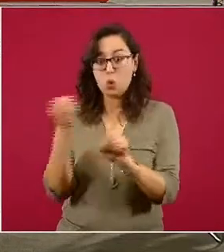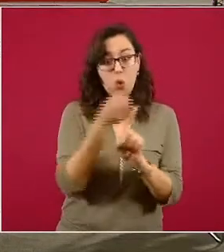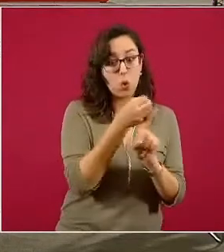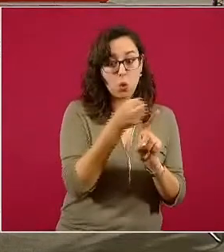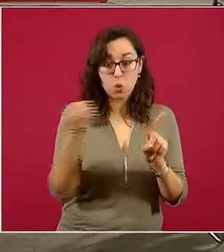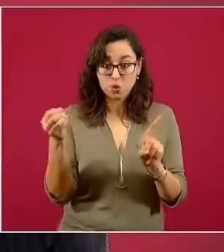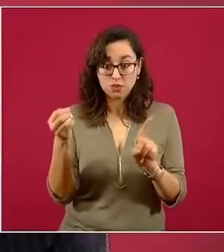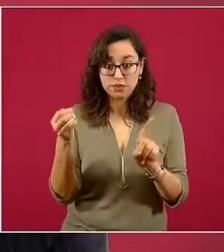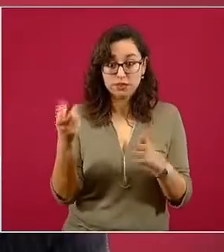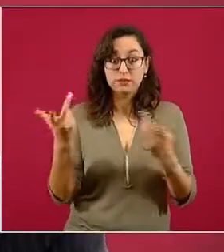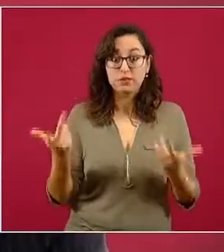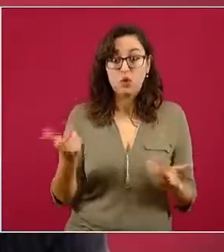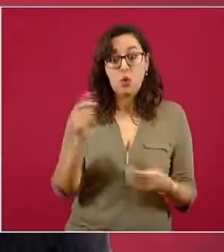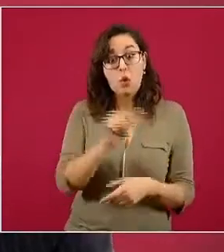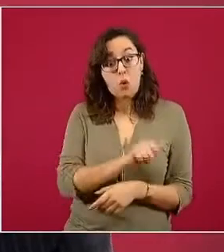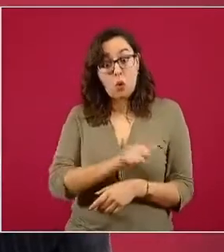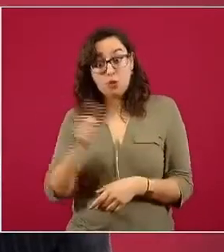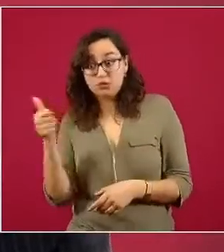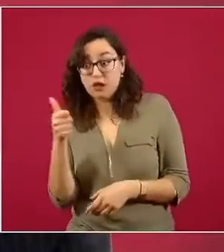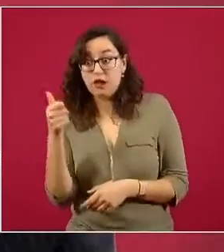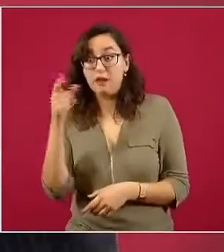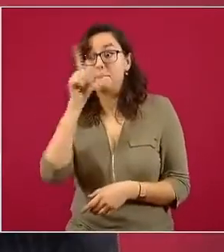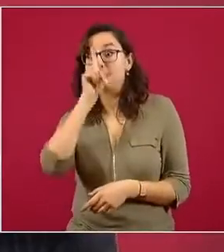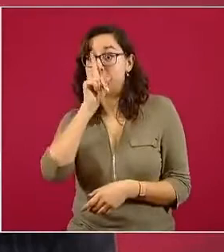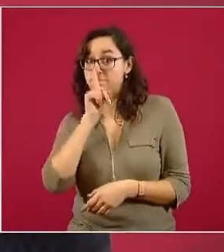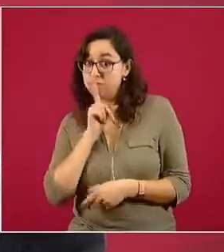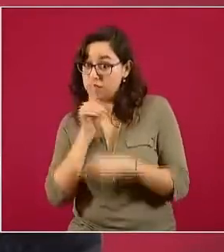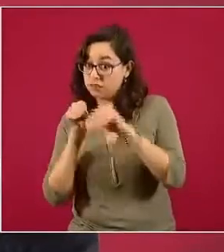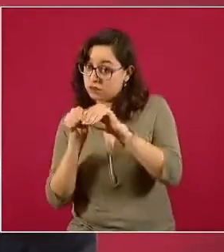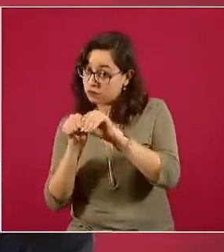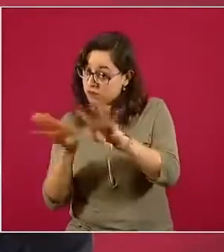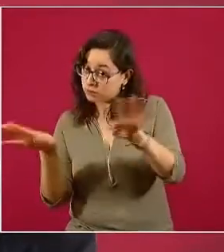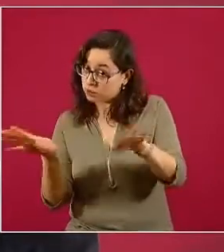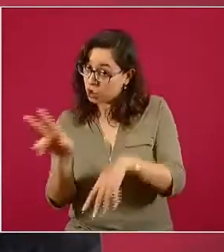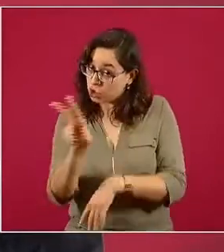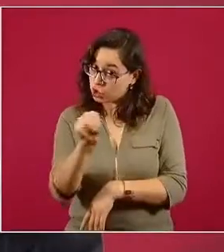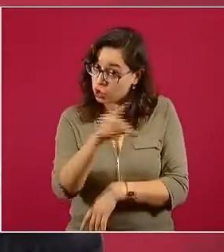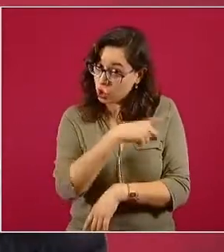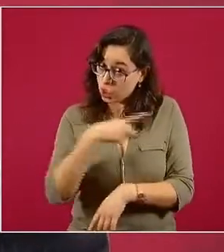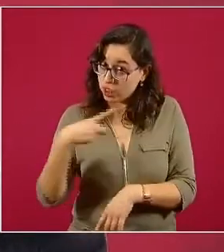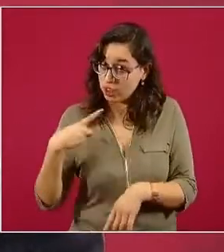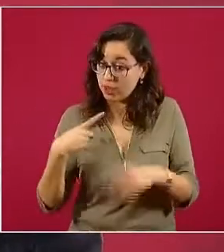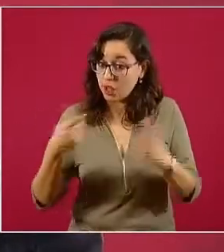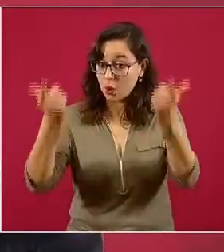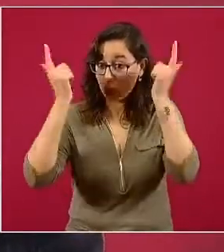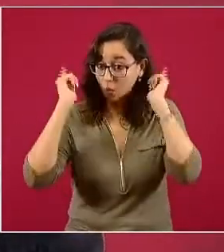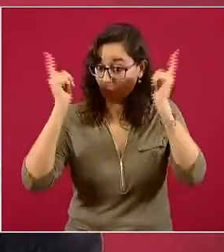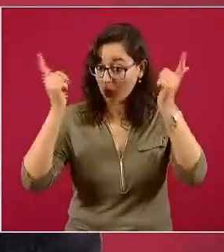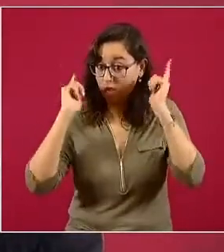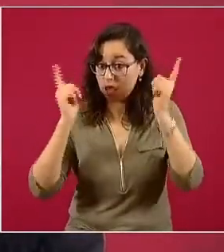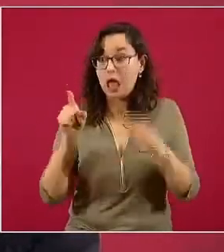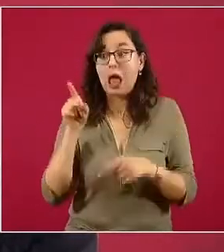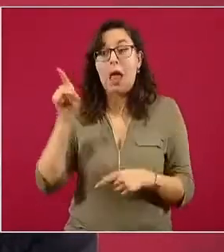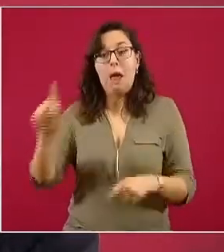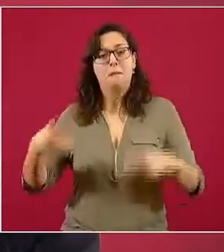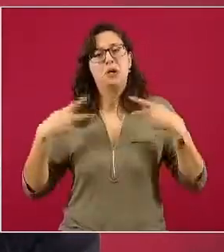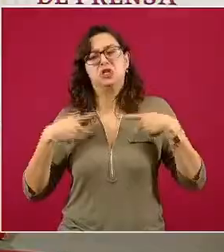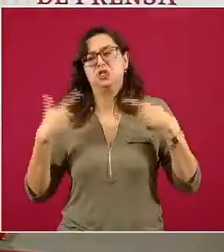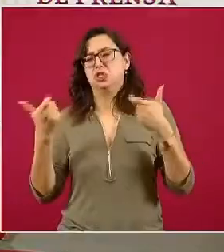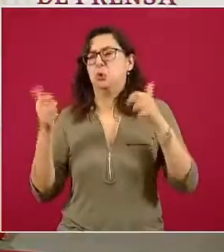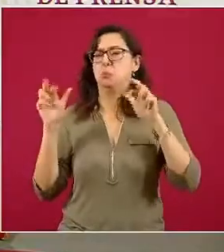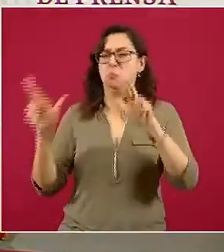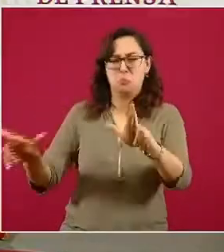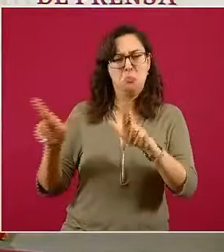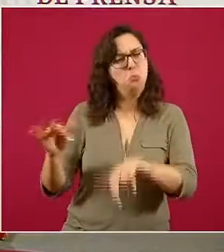equivocada que no debería ocurrir, espero, cómo es que los millonarios están recibiendo vacuna. No se trata de